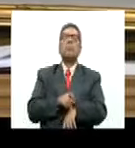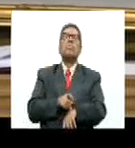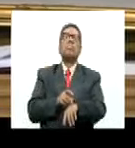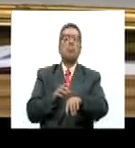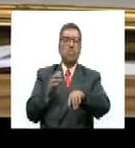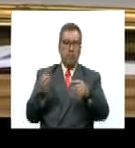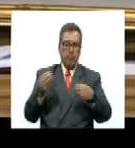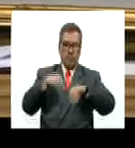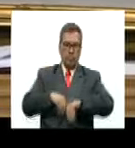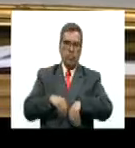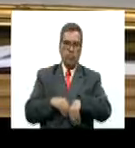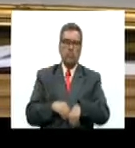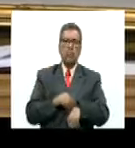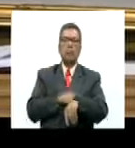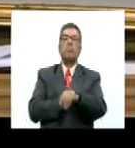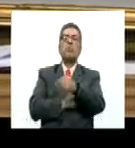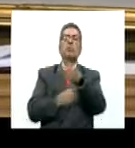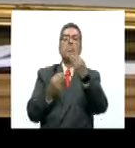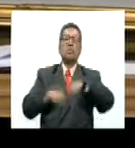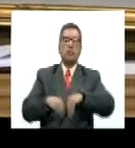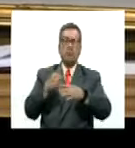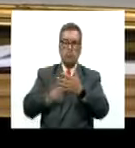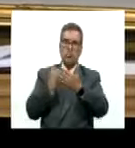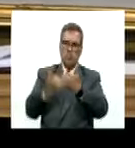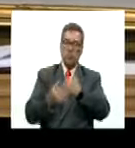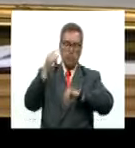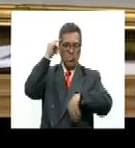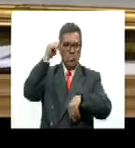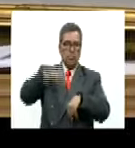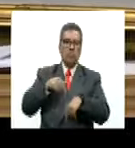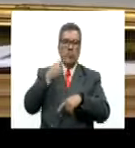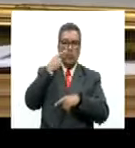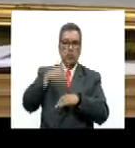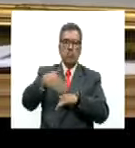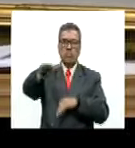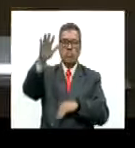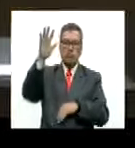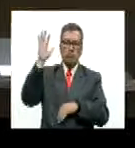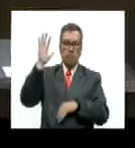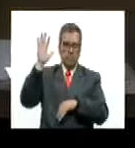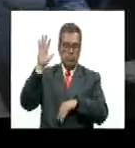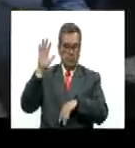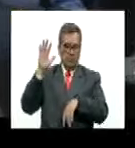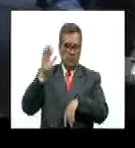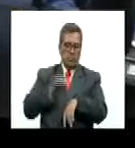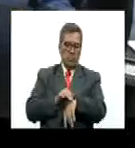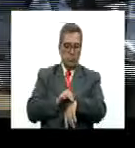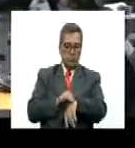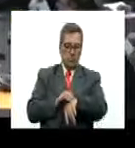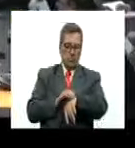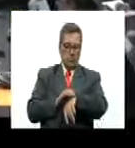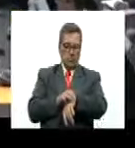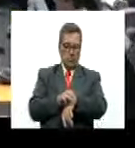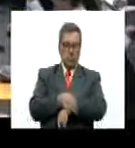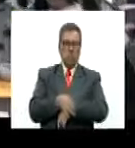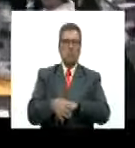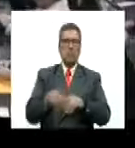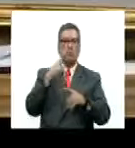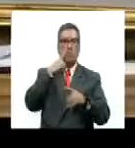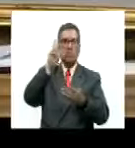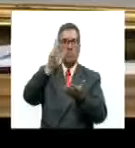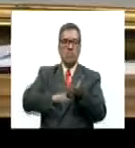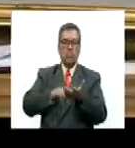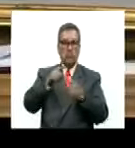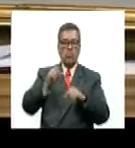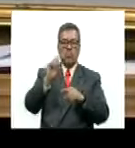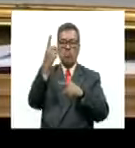que estén a favor del proyecto de orden del día presentado, sírvanse a manifestarlo con la señal de costumbre. Queda aprobado el orden del